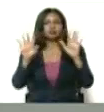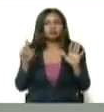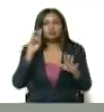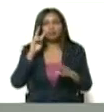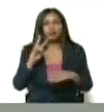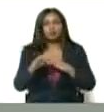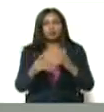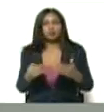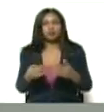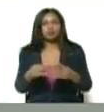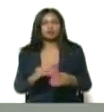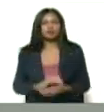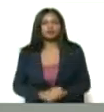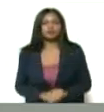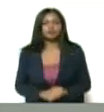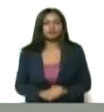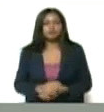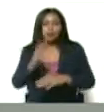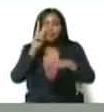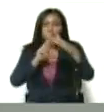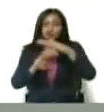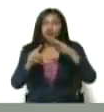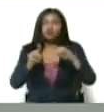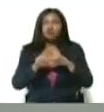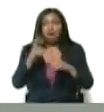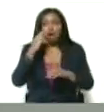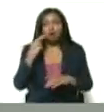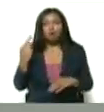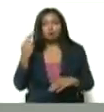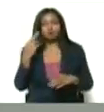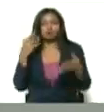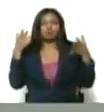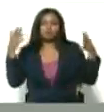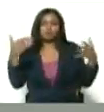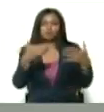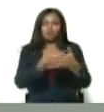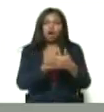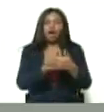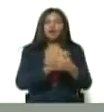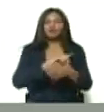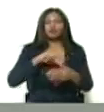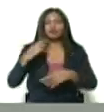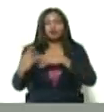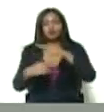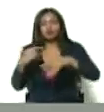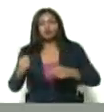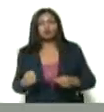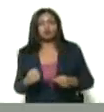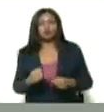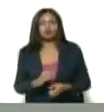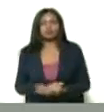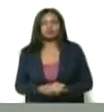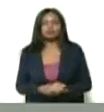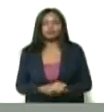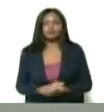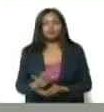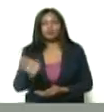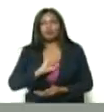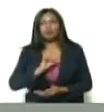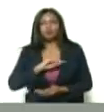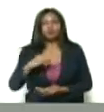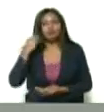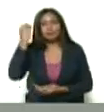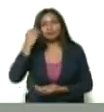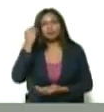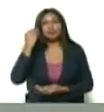desafío para que la visión robinsoniana que abrazamos desde el comienzo de la revolución como una de las raíces constitutivas de nuestro